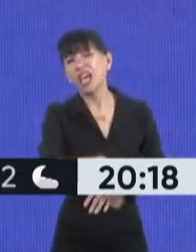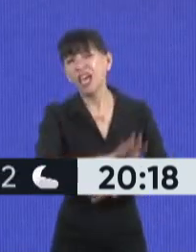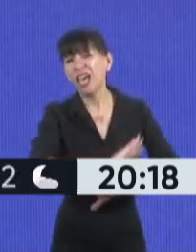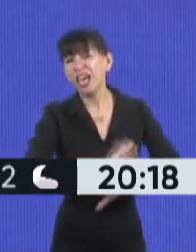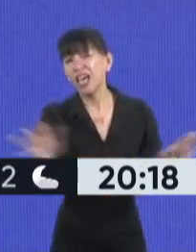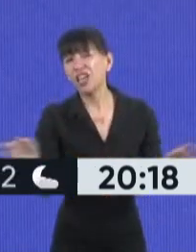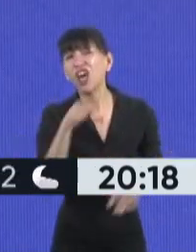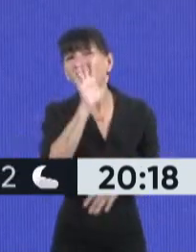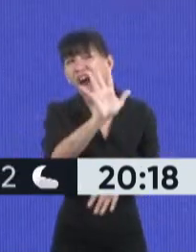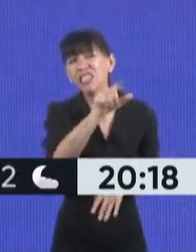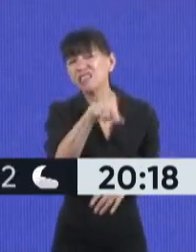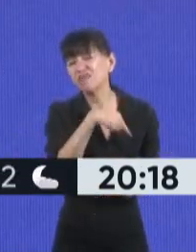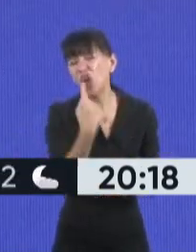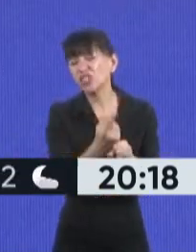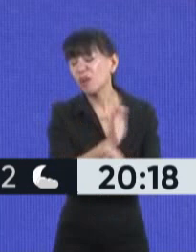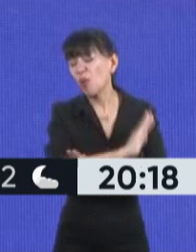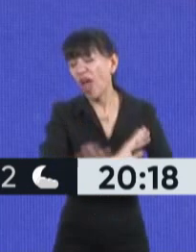eso no se va a poder hacer.